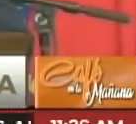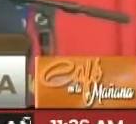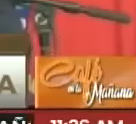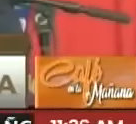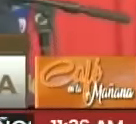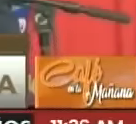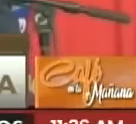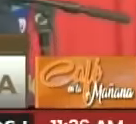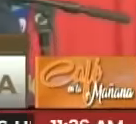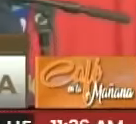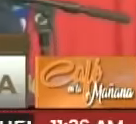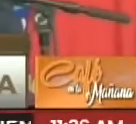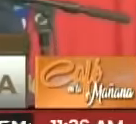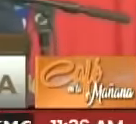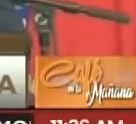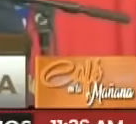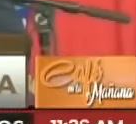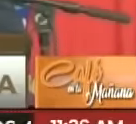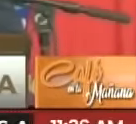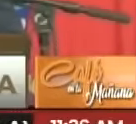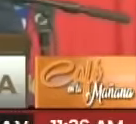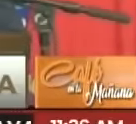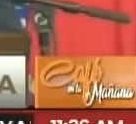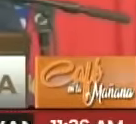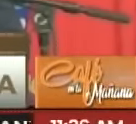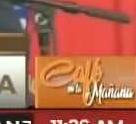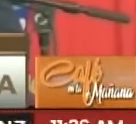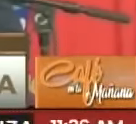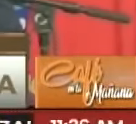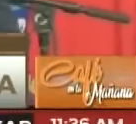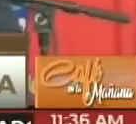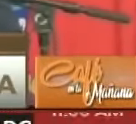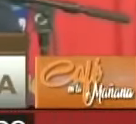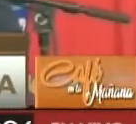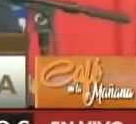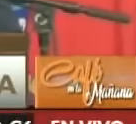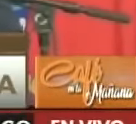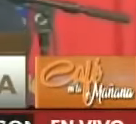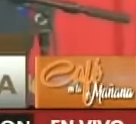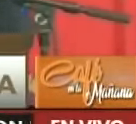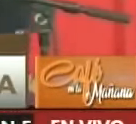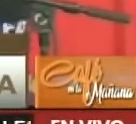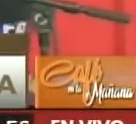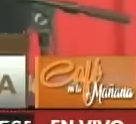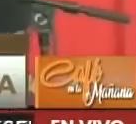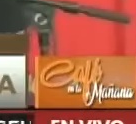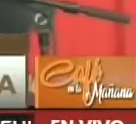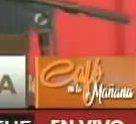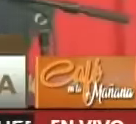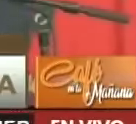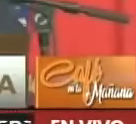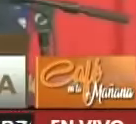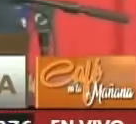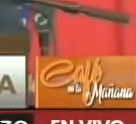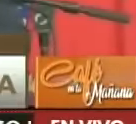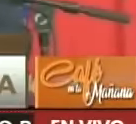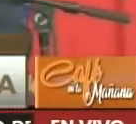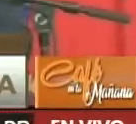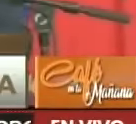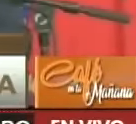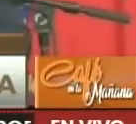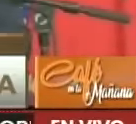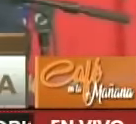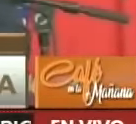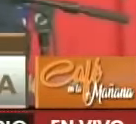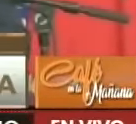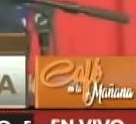a pedirle a organismos internacionales foráneos a nuestro país que detengan, en este